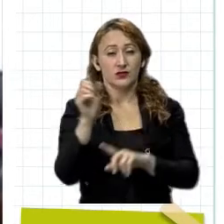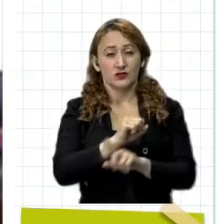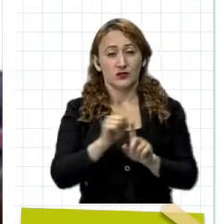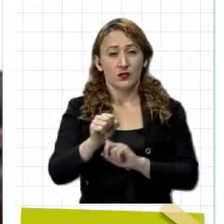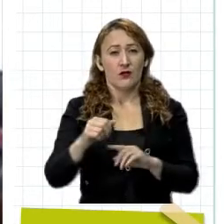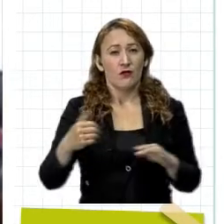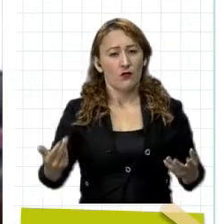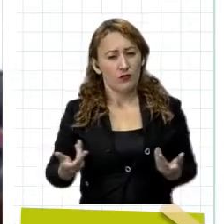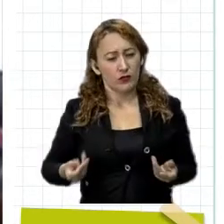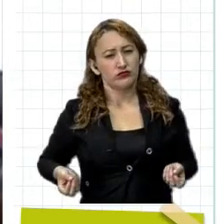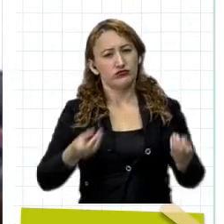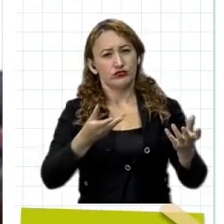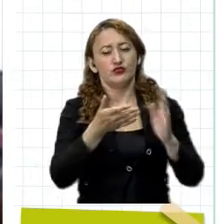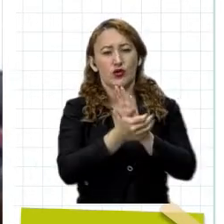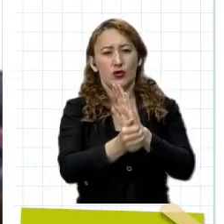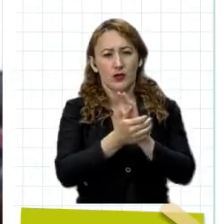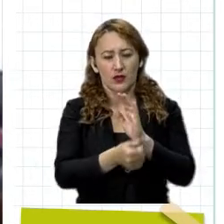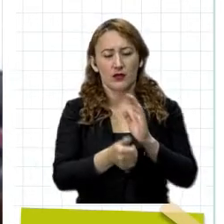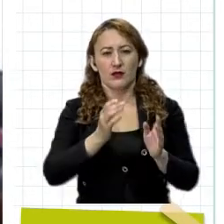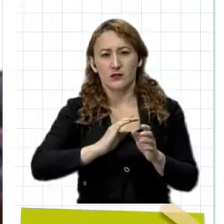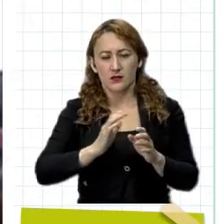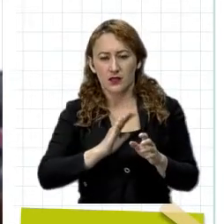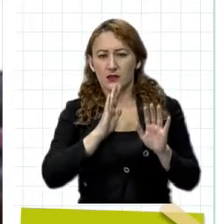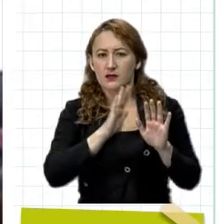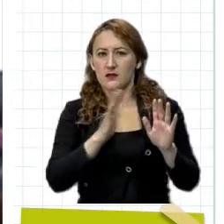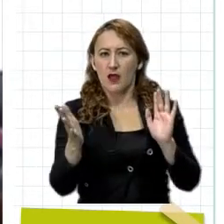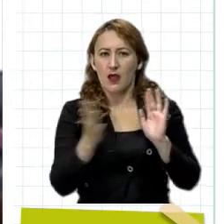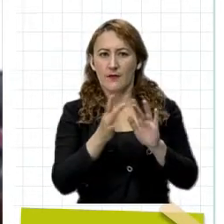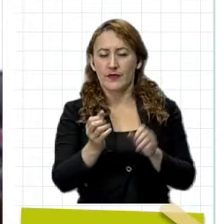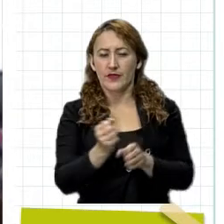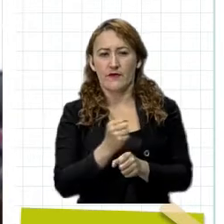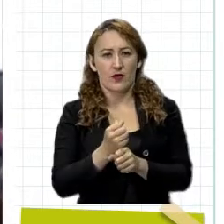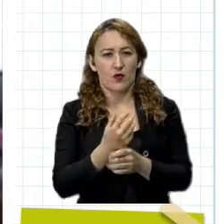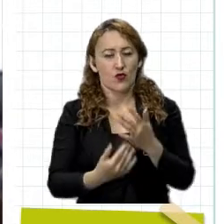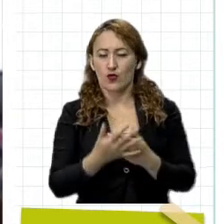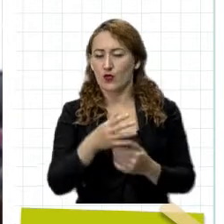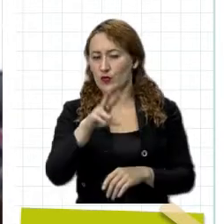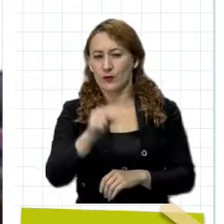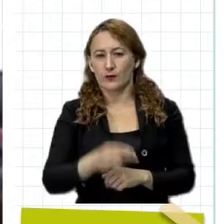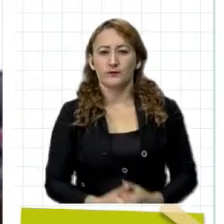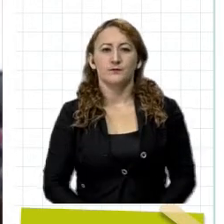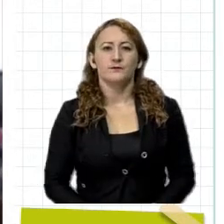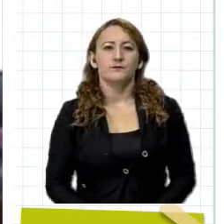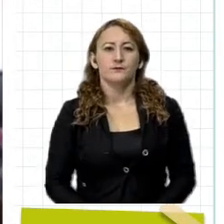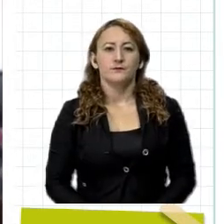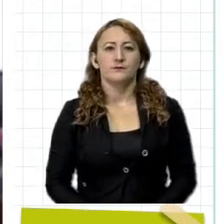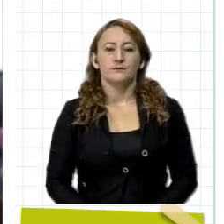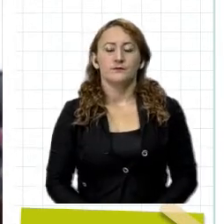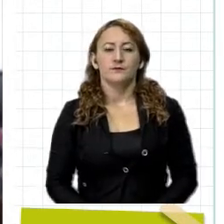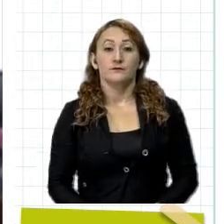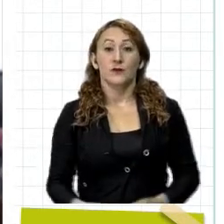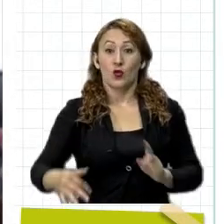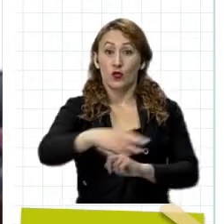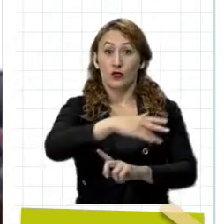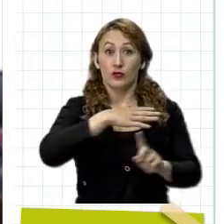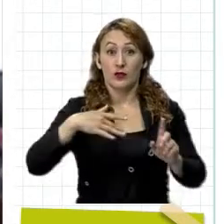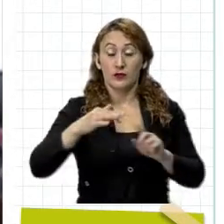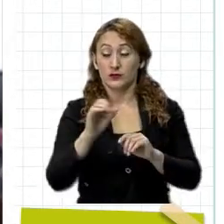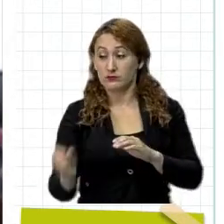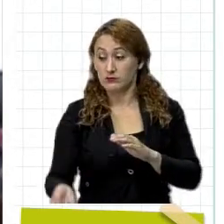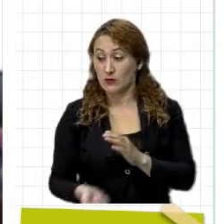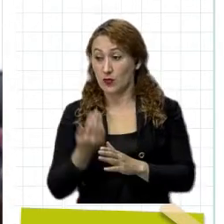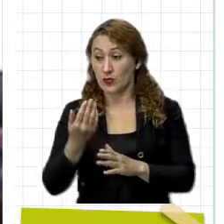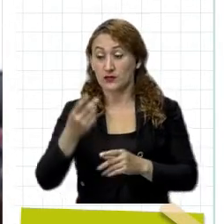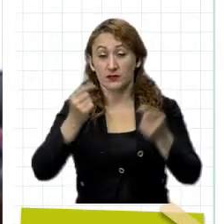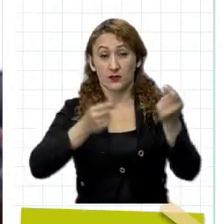ellos habilidades y cualidades morales asociadas al trabajo no manual. En ese contexto de modernización